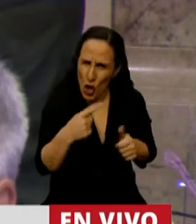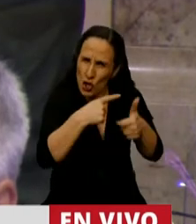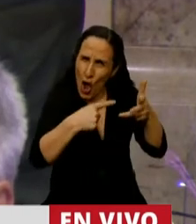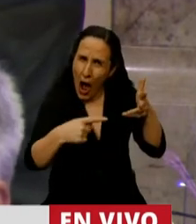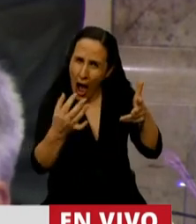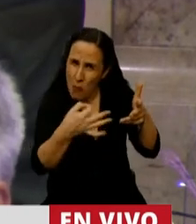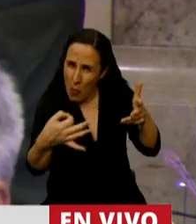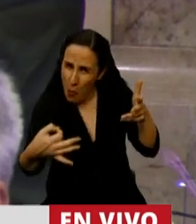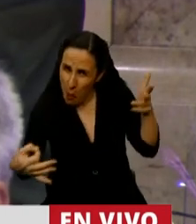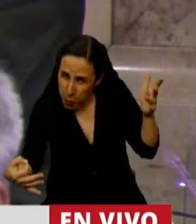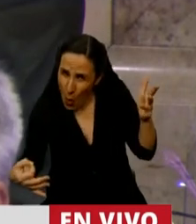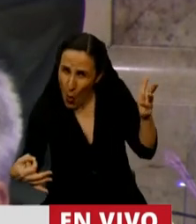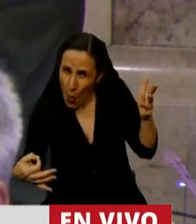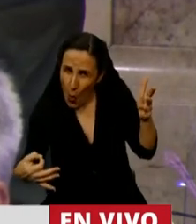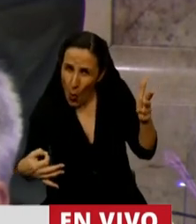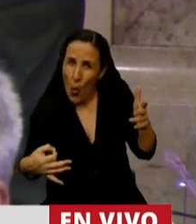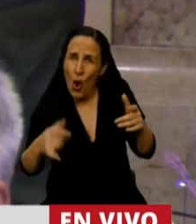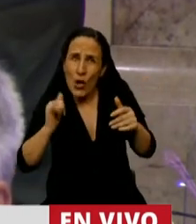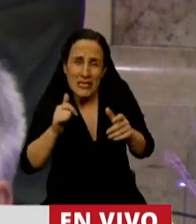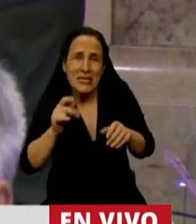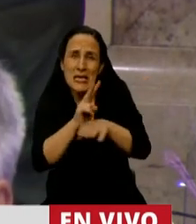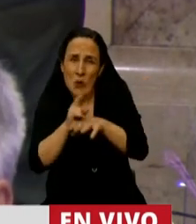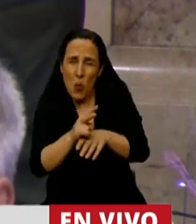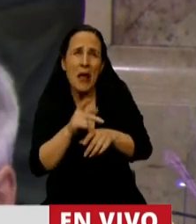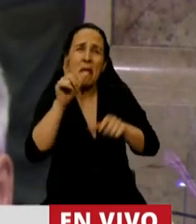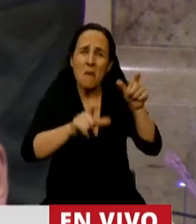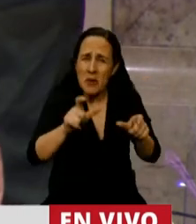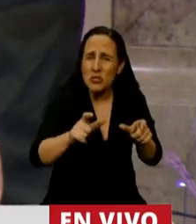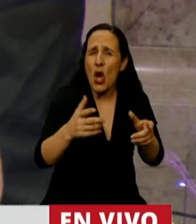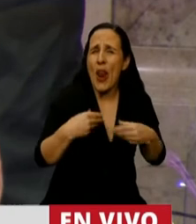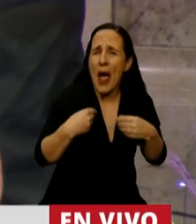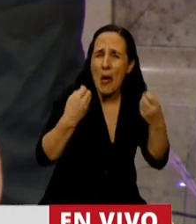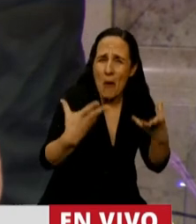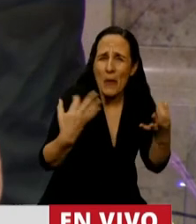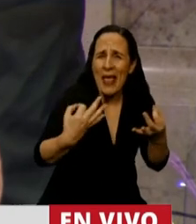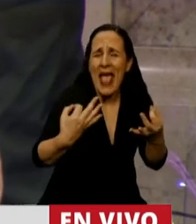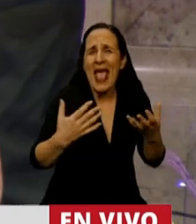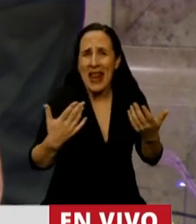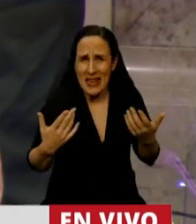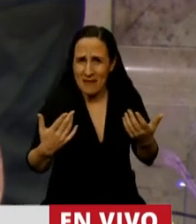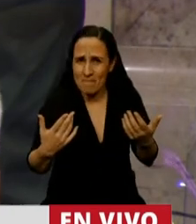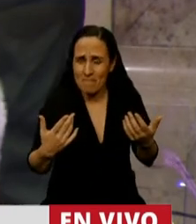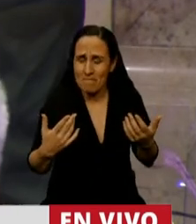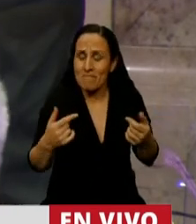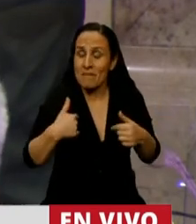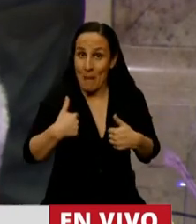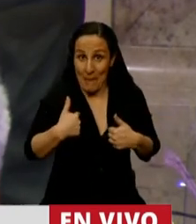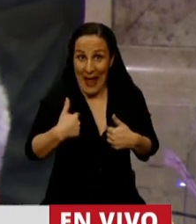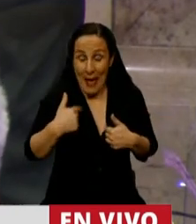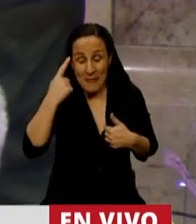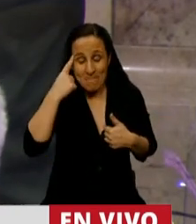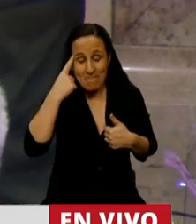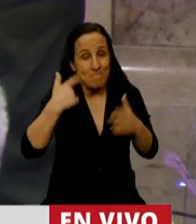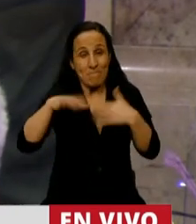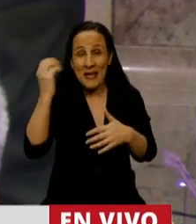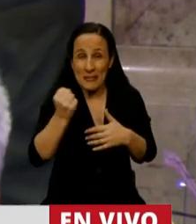paz interior? ¿Proveemos a la defensa común? ¿Logramos el bienestar general? Y lo central, para quien les habla, ¿aseguramos los